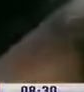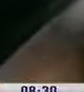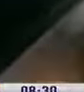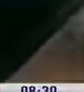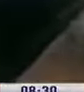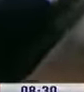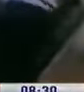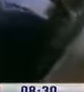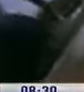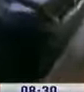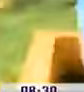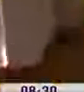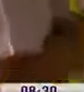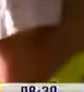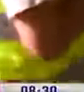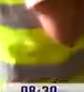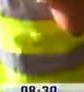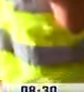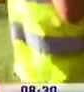de su perrito.